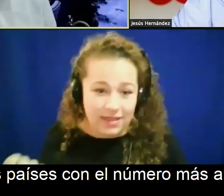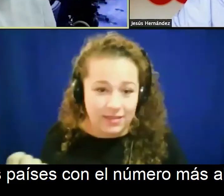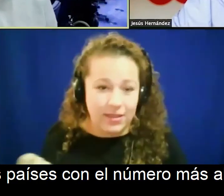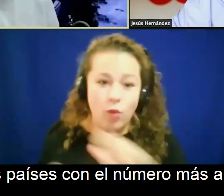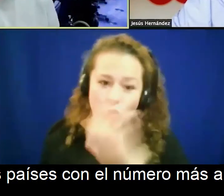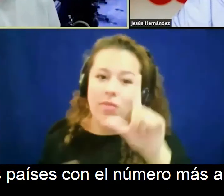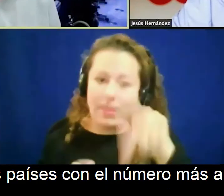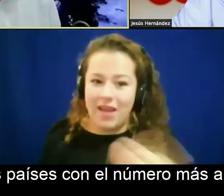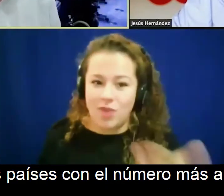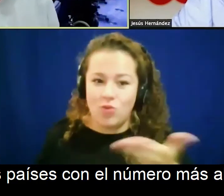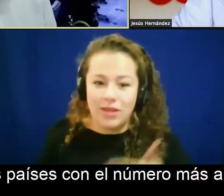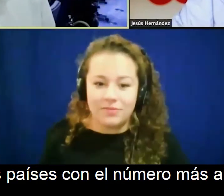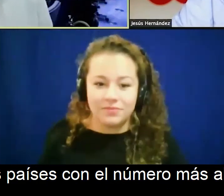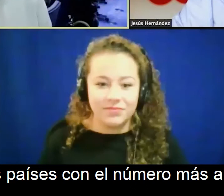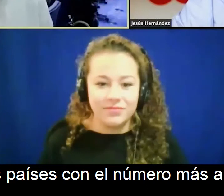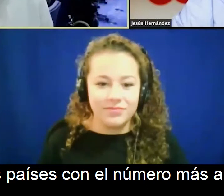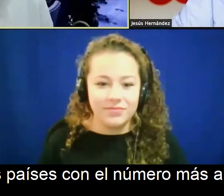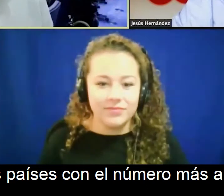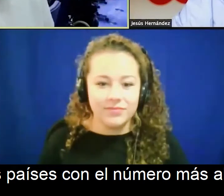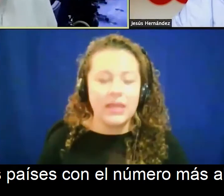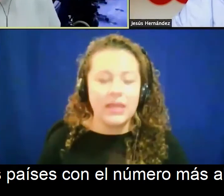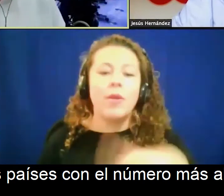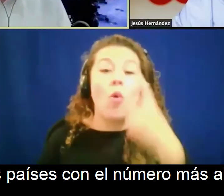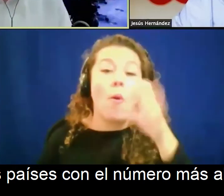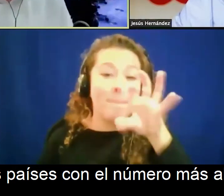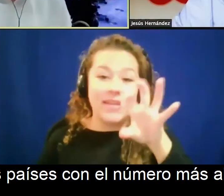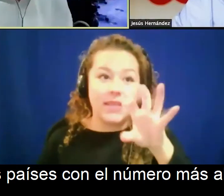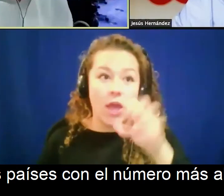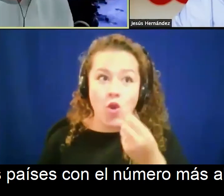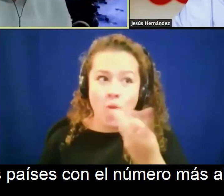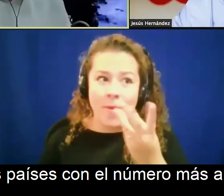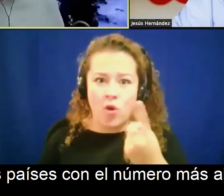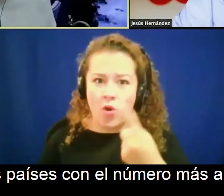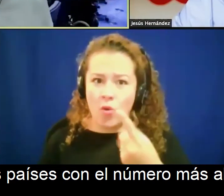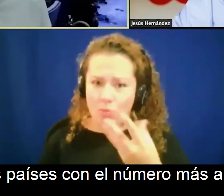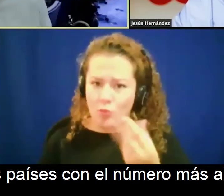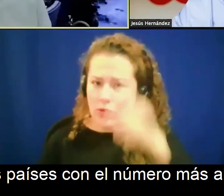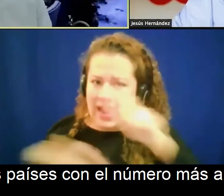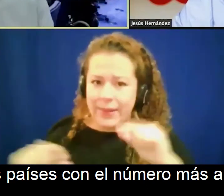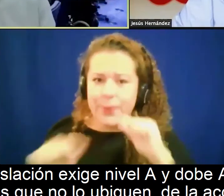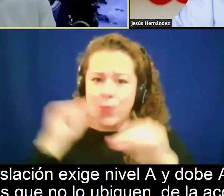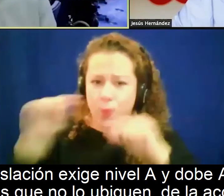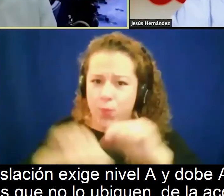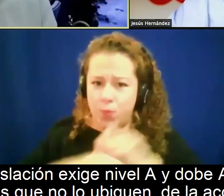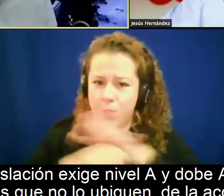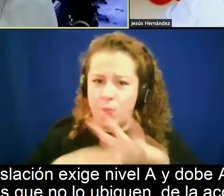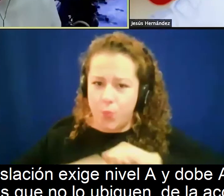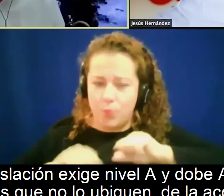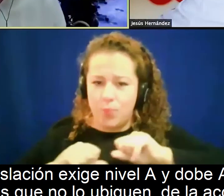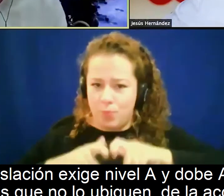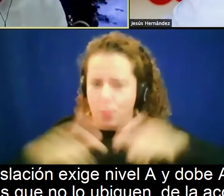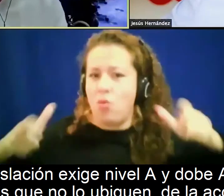Y uno de los países con el número más alto de contagios. Eh, lo de la triple A